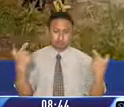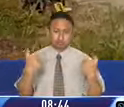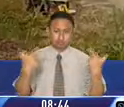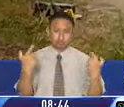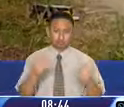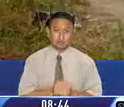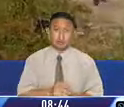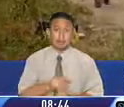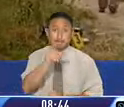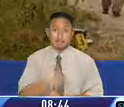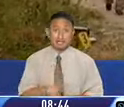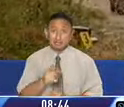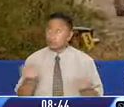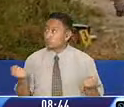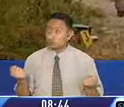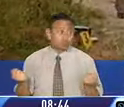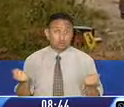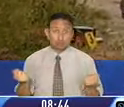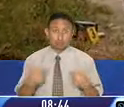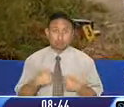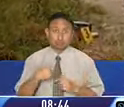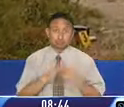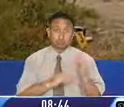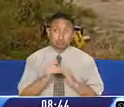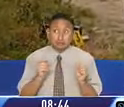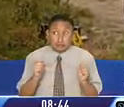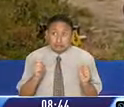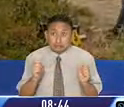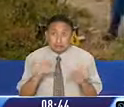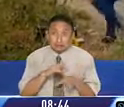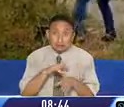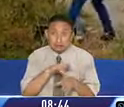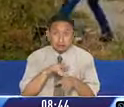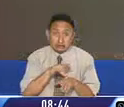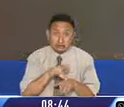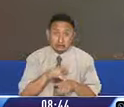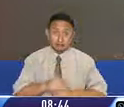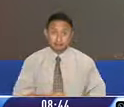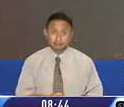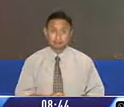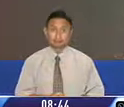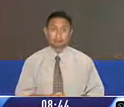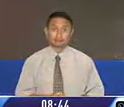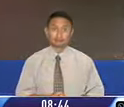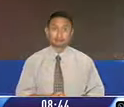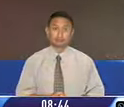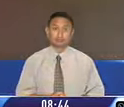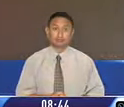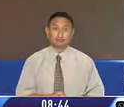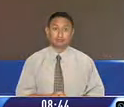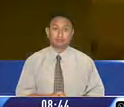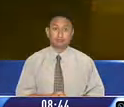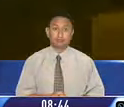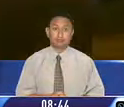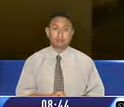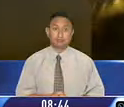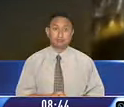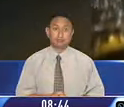constante riesgo a personas inocentes que en ocasiones permanecen en medio del cruce de balas.